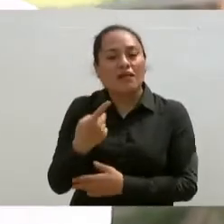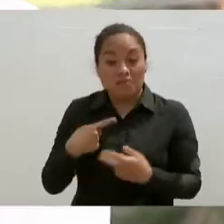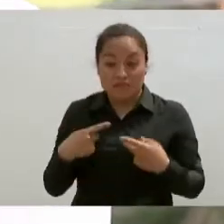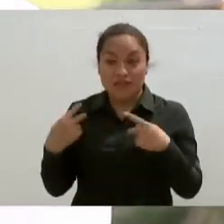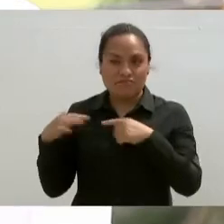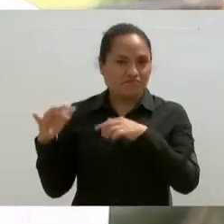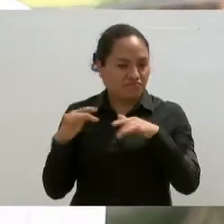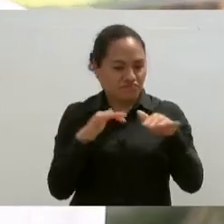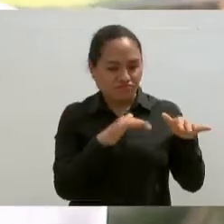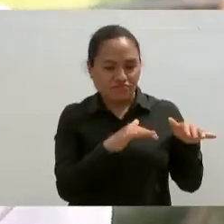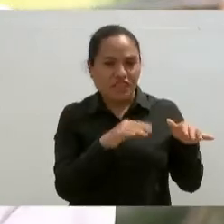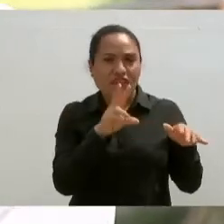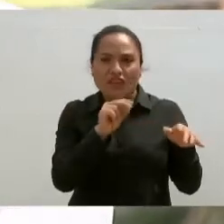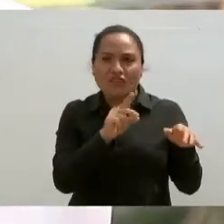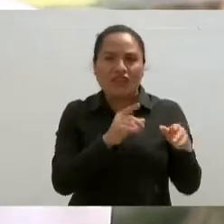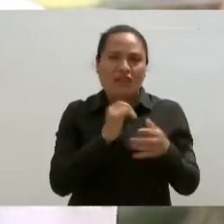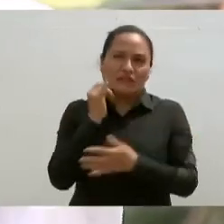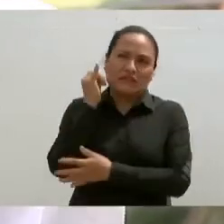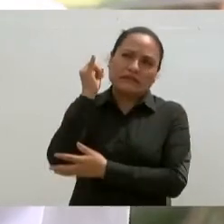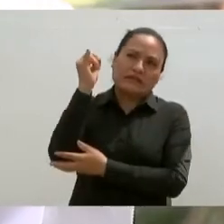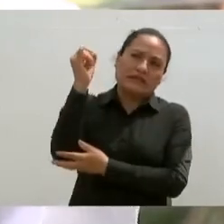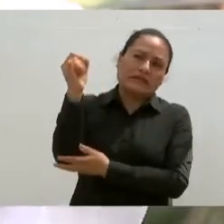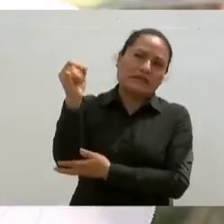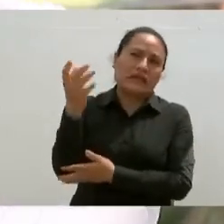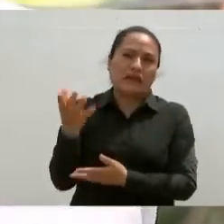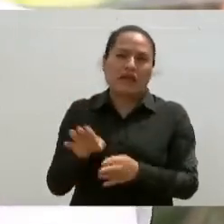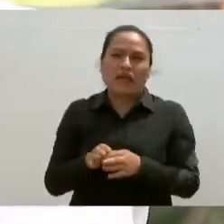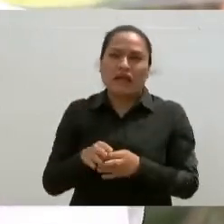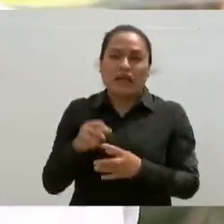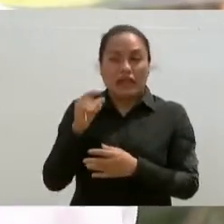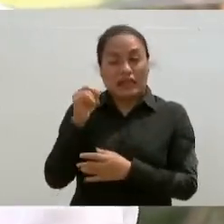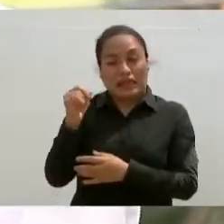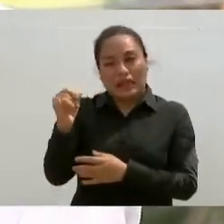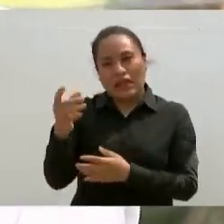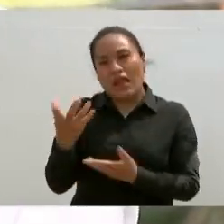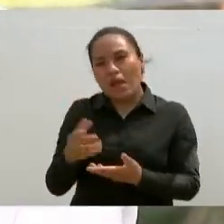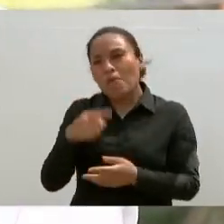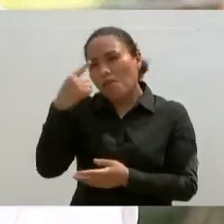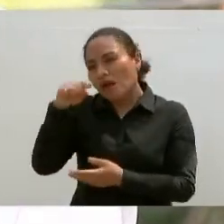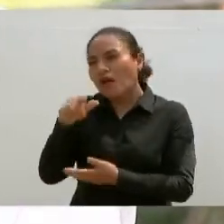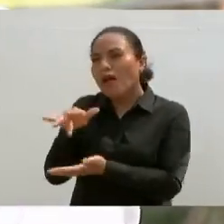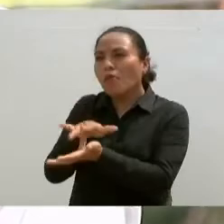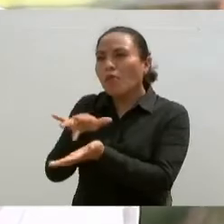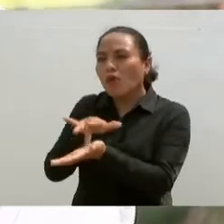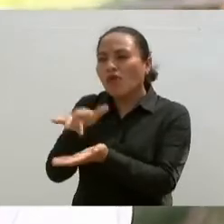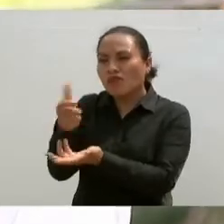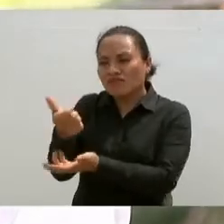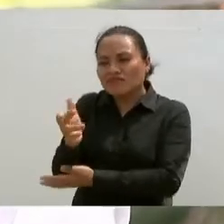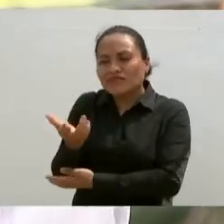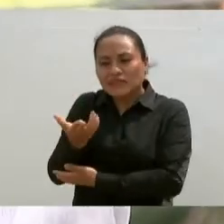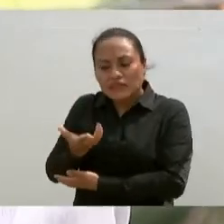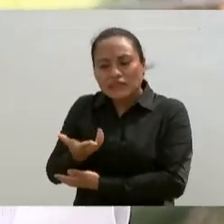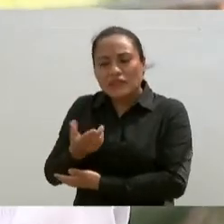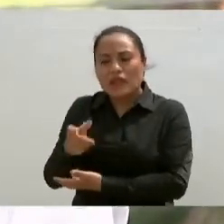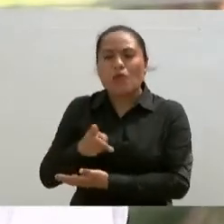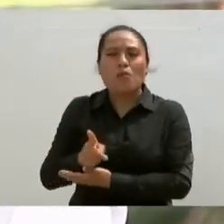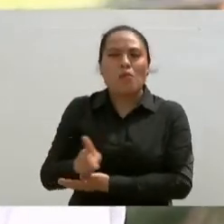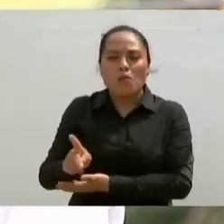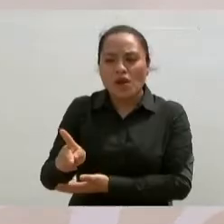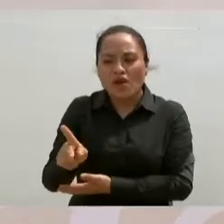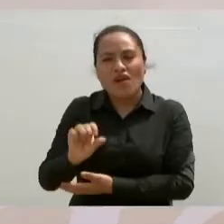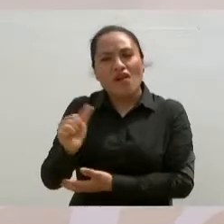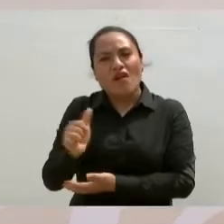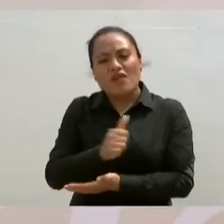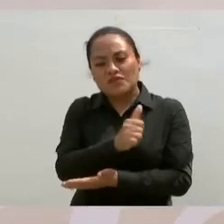gente no tenga que trasladarse a otros pueblos, ciudades,